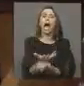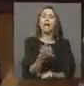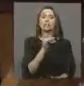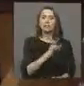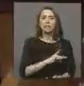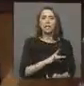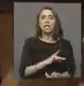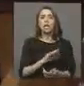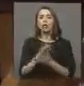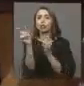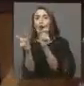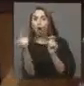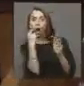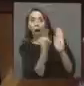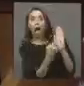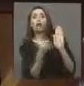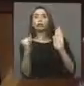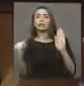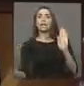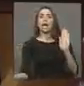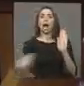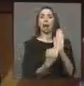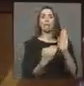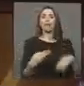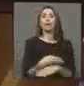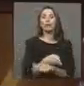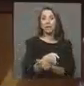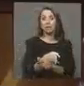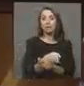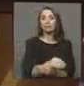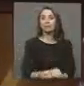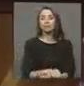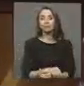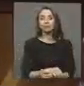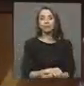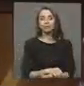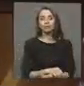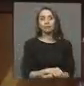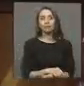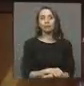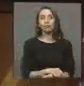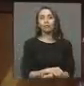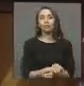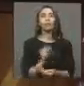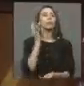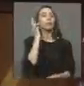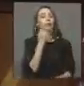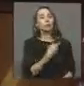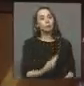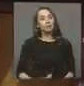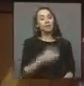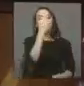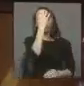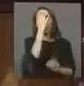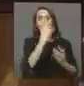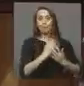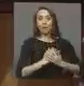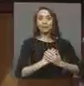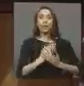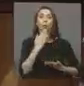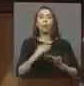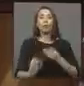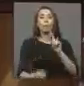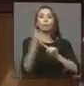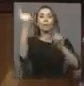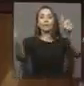un apoyo transversal en ese sentido. Así, le correspondió a la presidenta Bachelet, en su primer